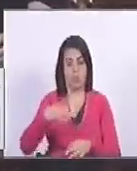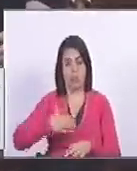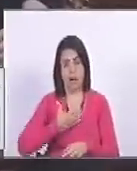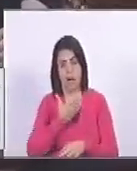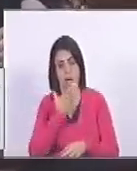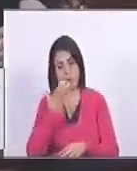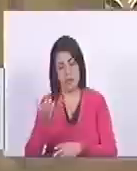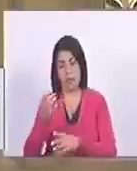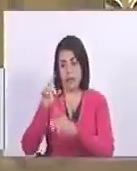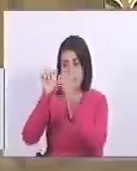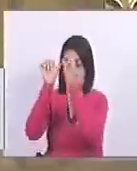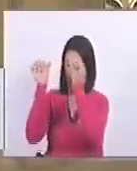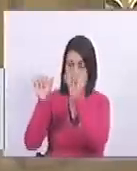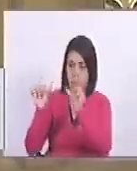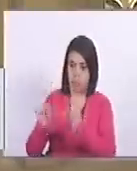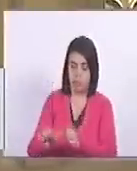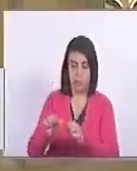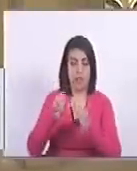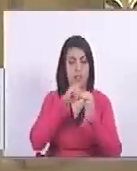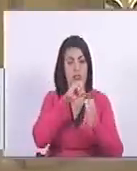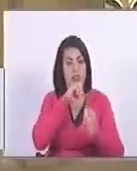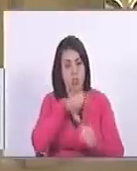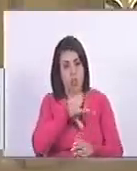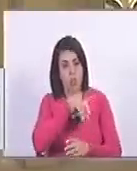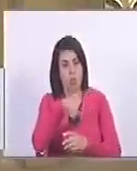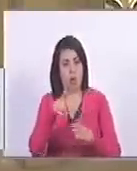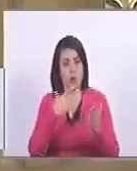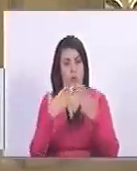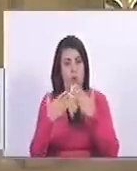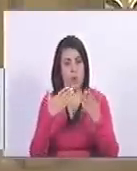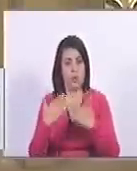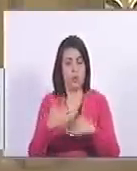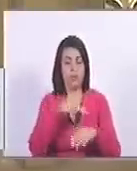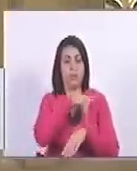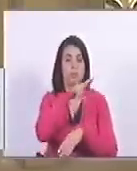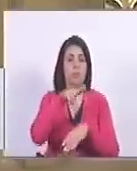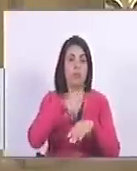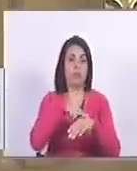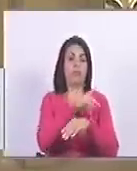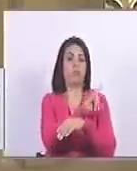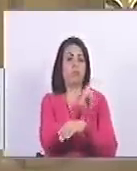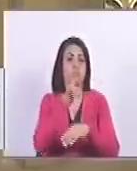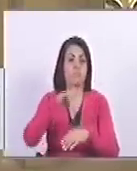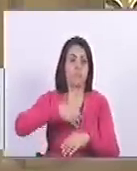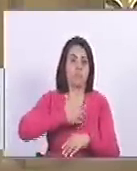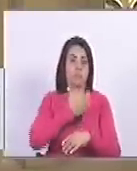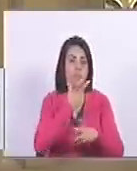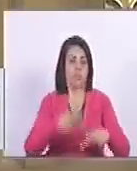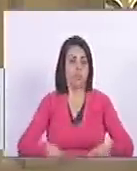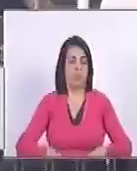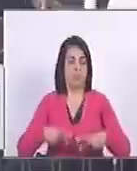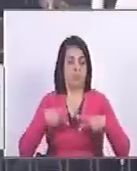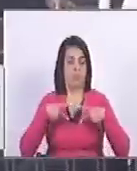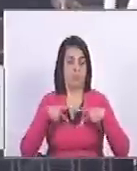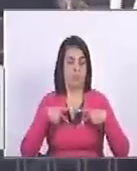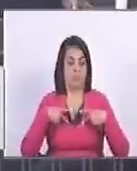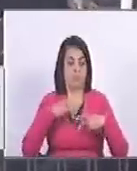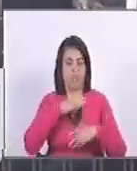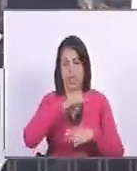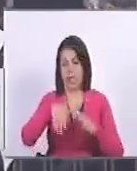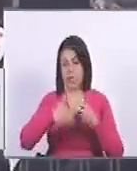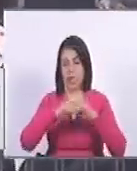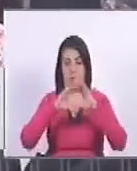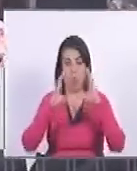cantarle a una deidad, difundir leyendas, compartir con la naturaleza, cantarle a la vida y a la humanidad en sí